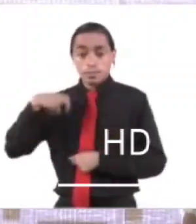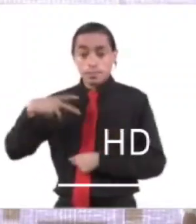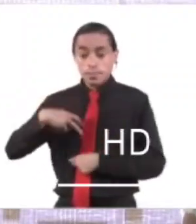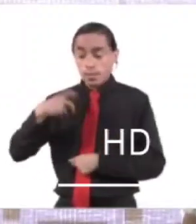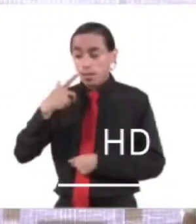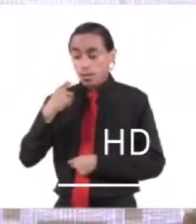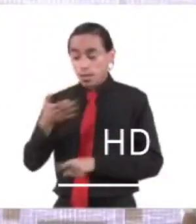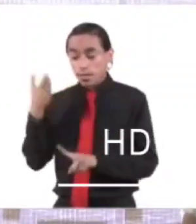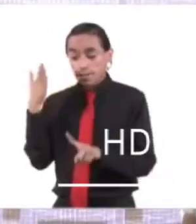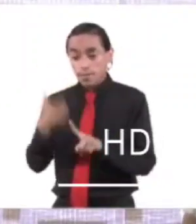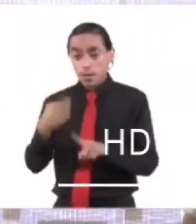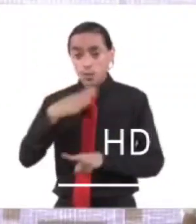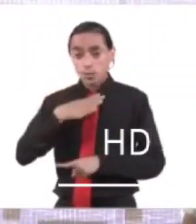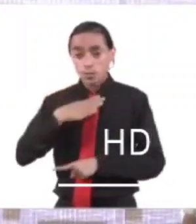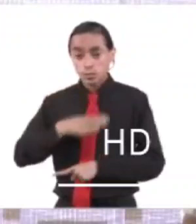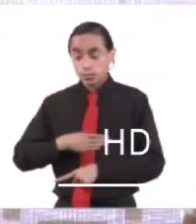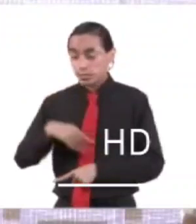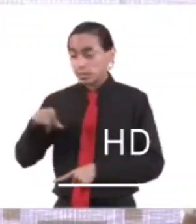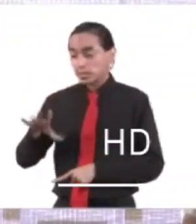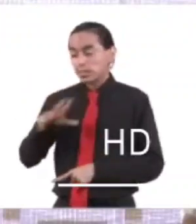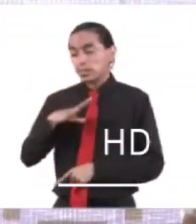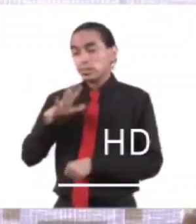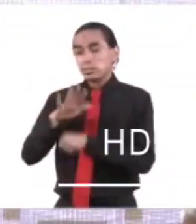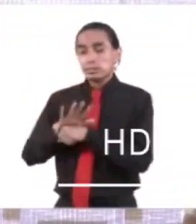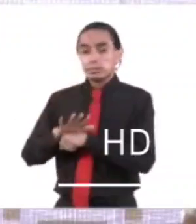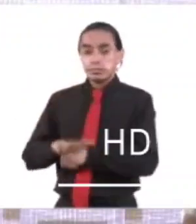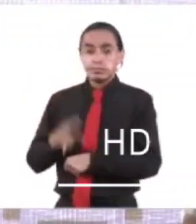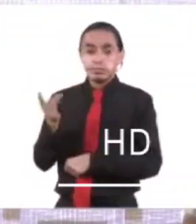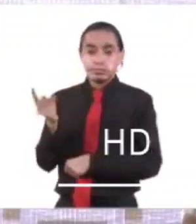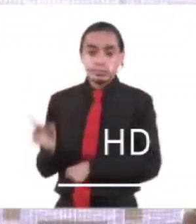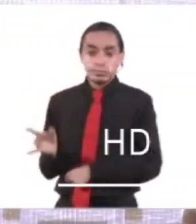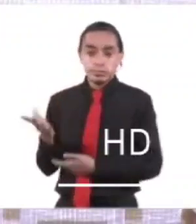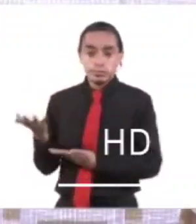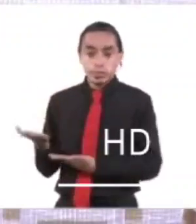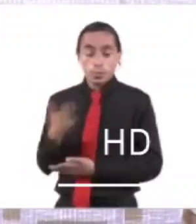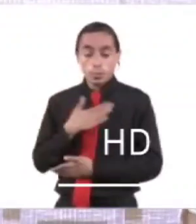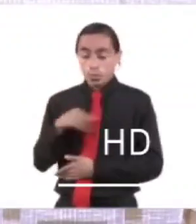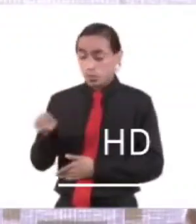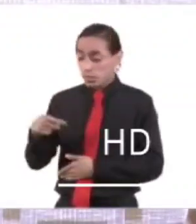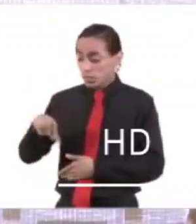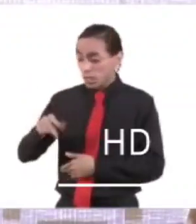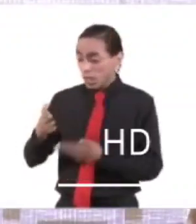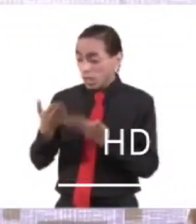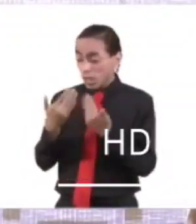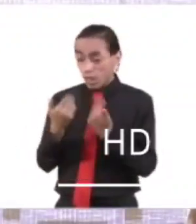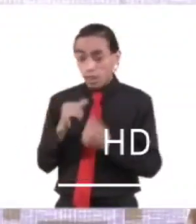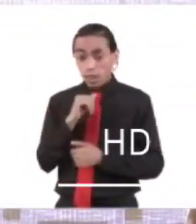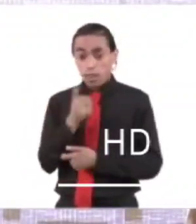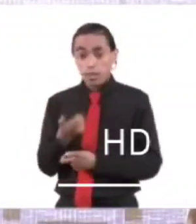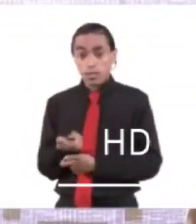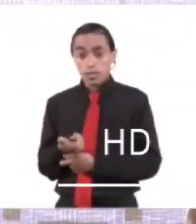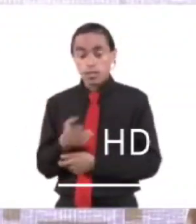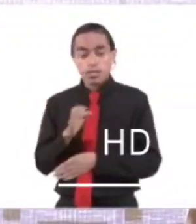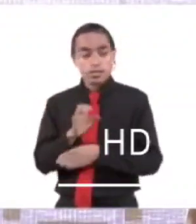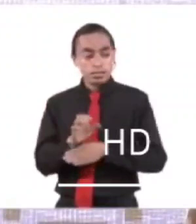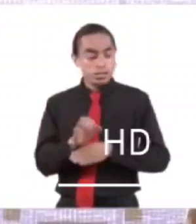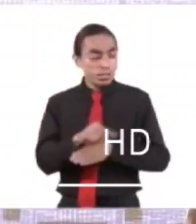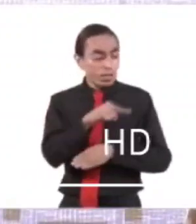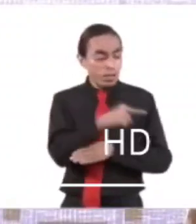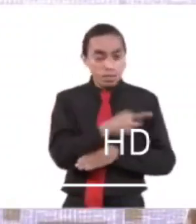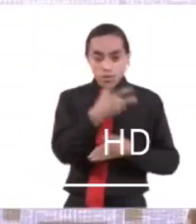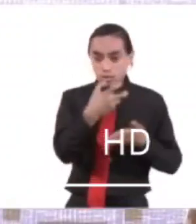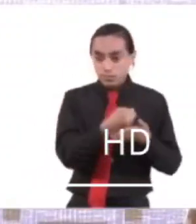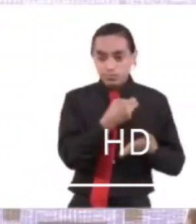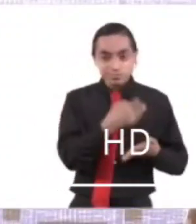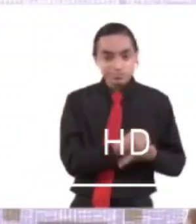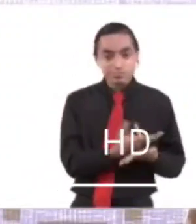la justicia que han sido derrotadas, sin ellas no habría sido posible las victorias